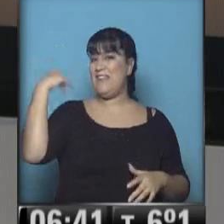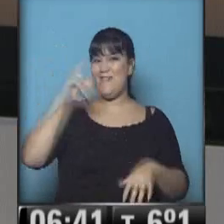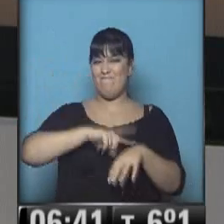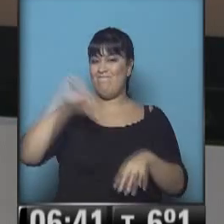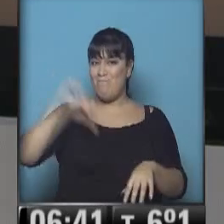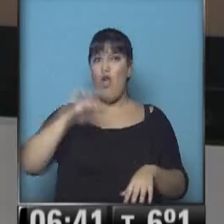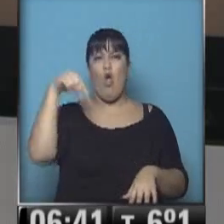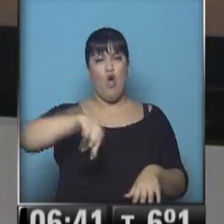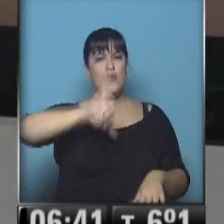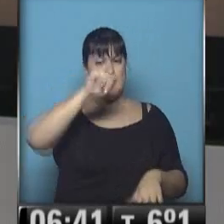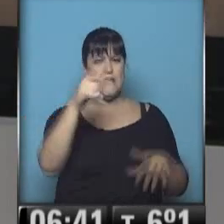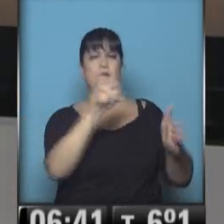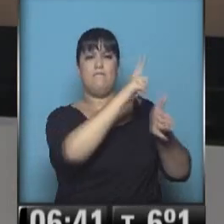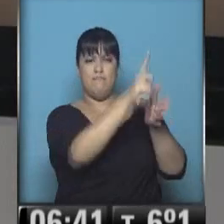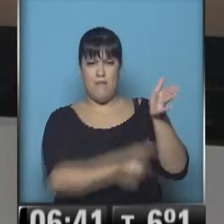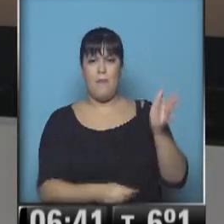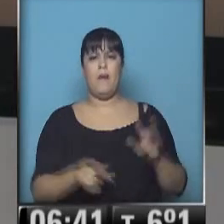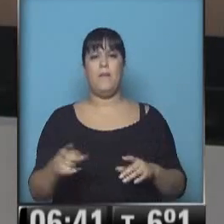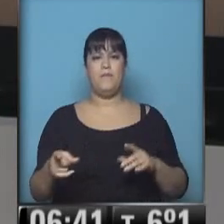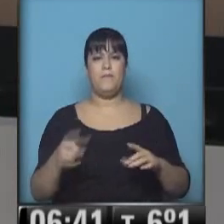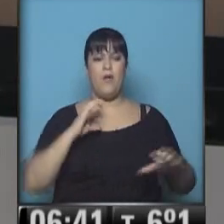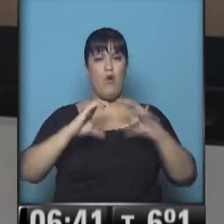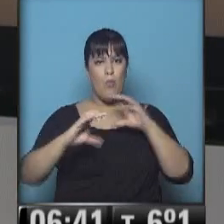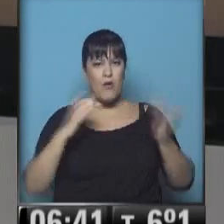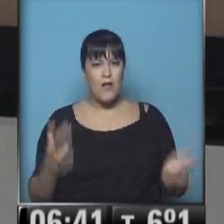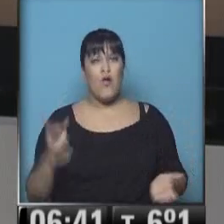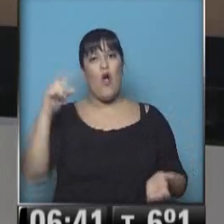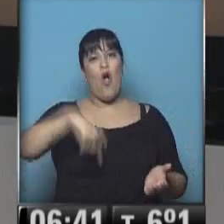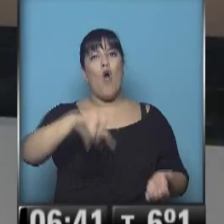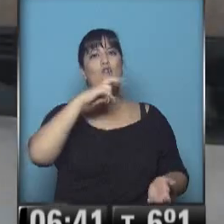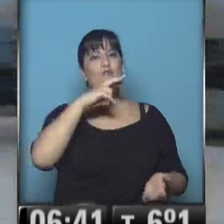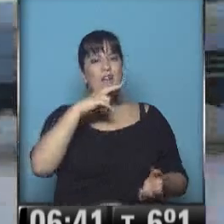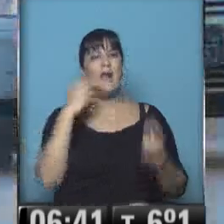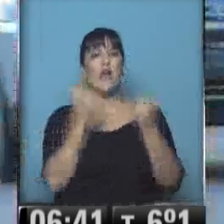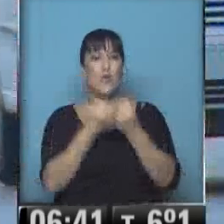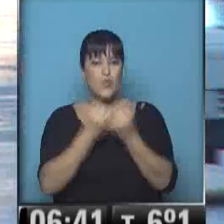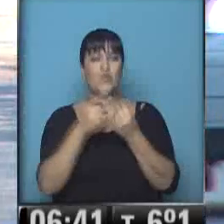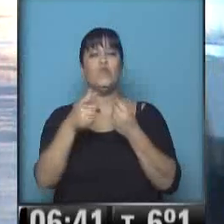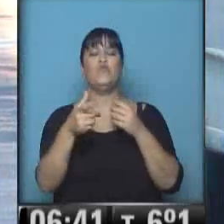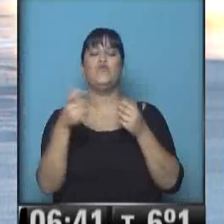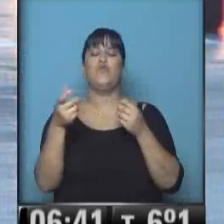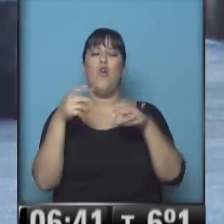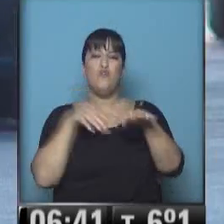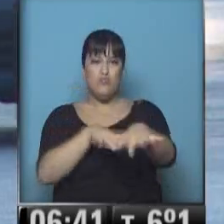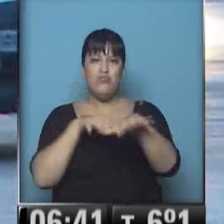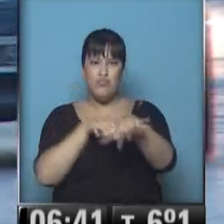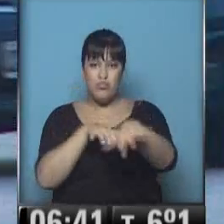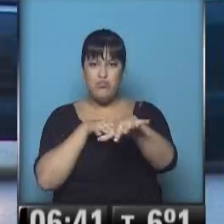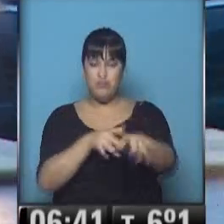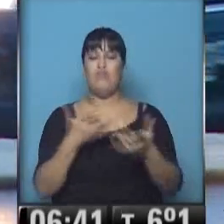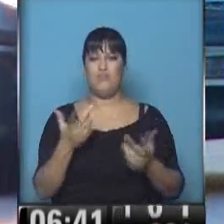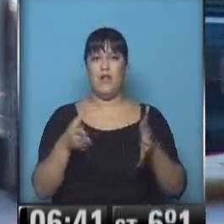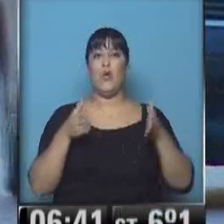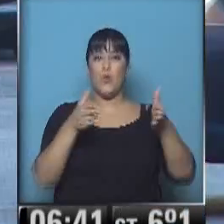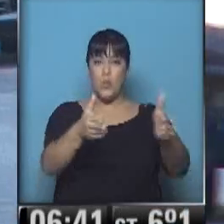¿eh? Ya, Cari, ya, ¿se comunicó? Sí, hoy viernes son muchos los amigos que van a transitar las rutas nacionales o provinciales, ya